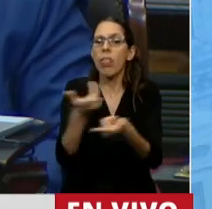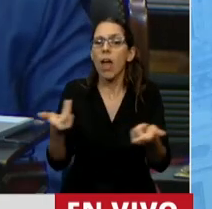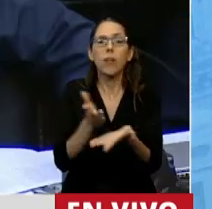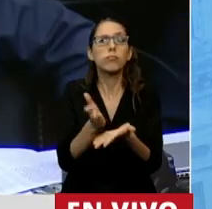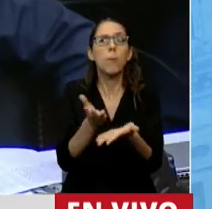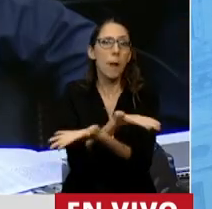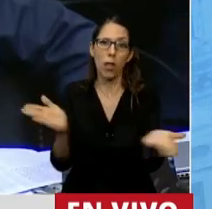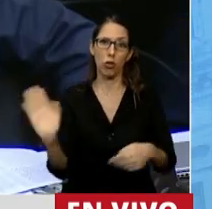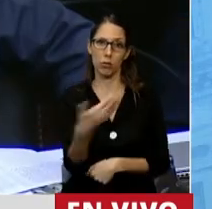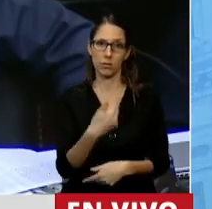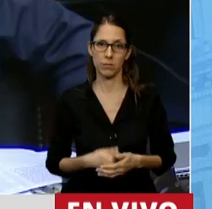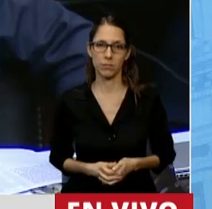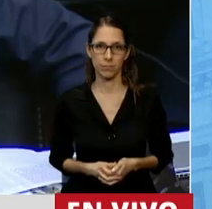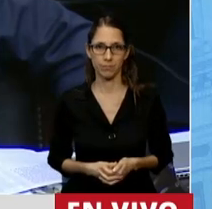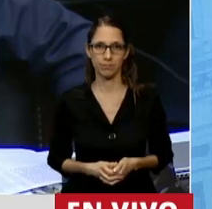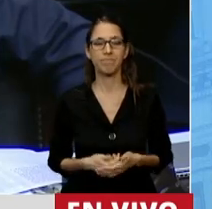todas.